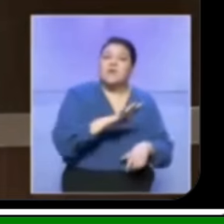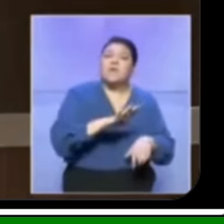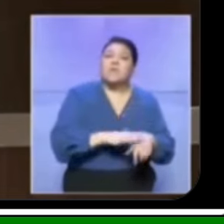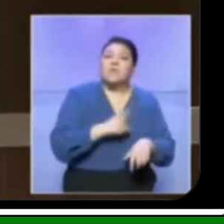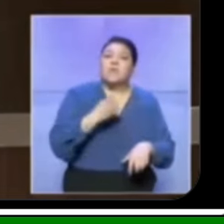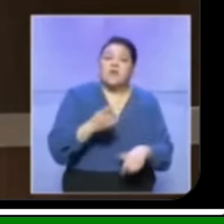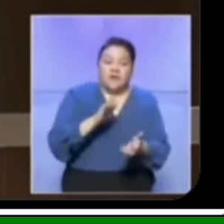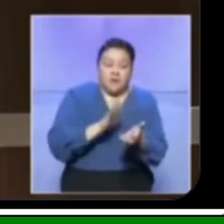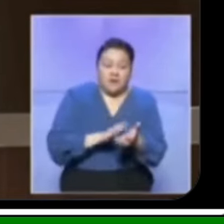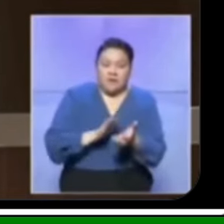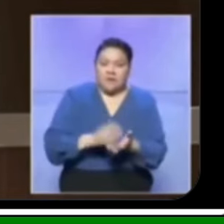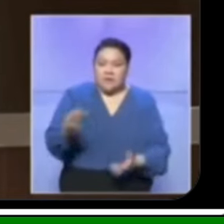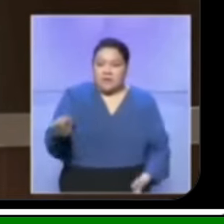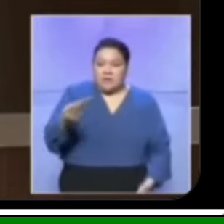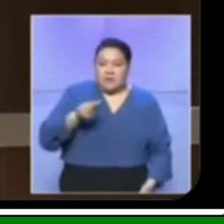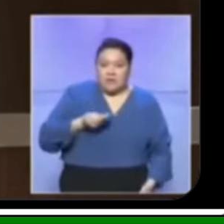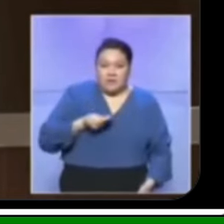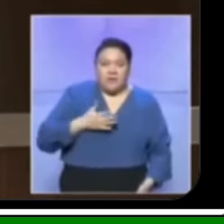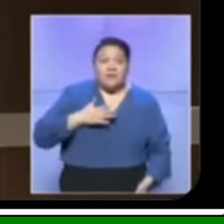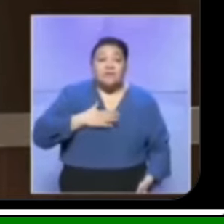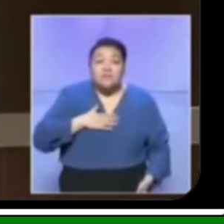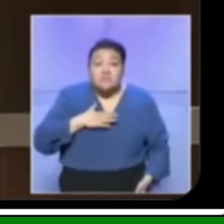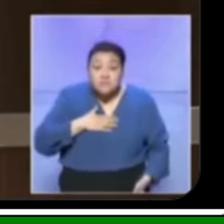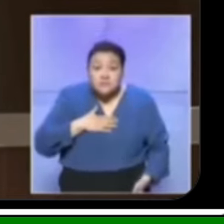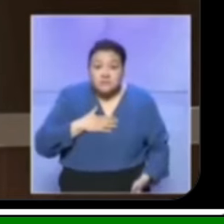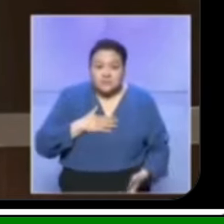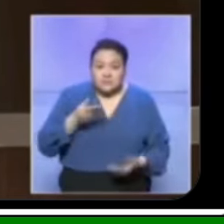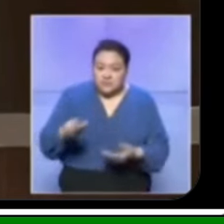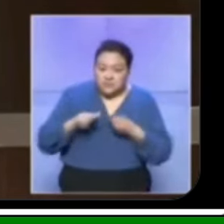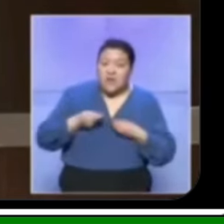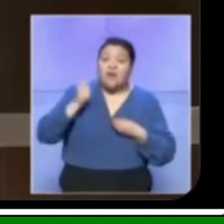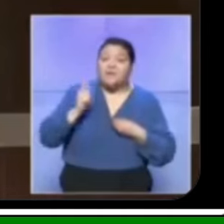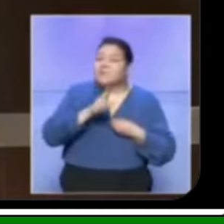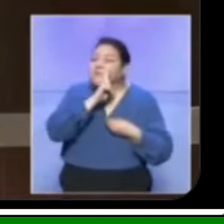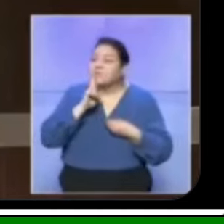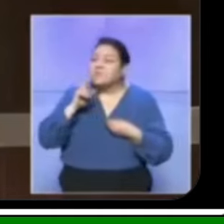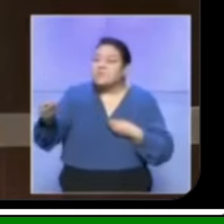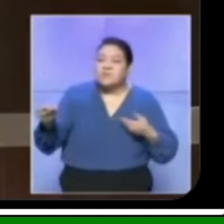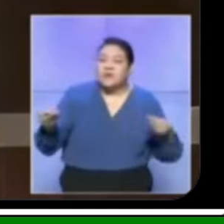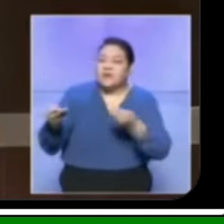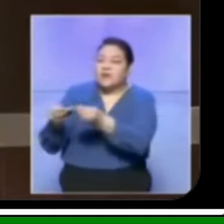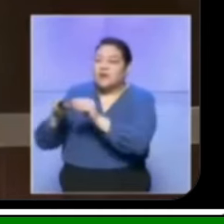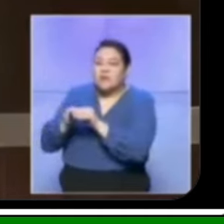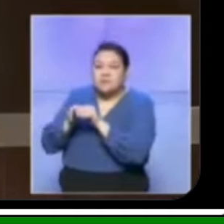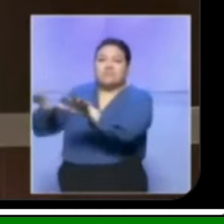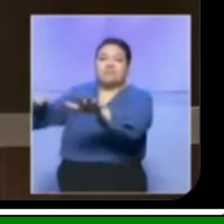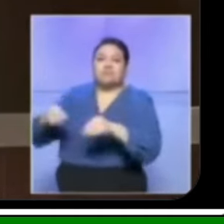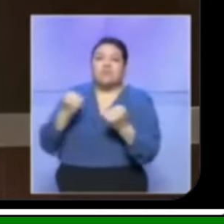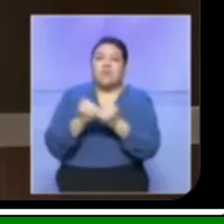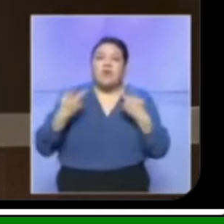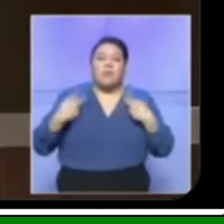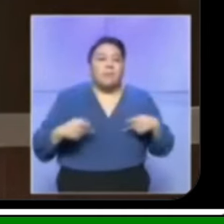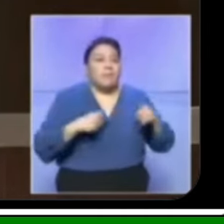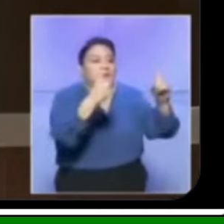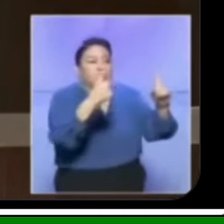proyecto. Fue filtrado el proyecto Acción Nacional a los panistas. Amigos y amigas, vamos a escuchar la acusación que